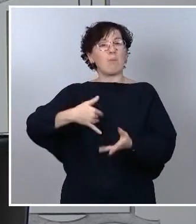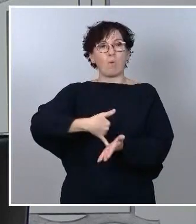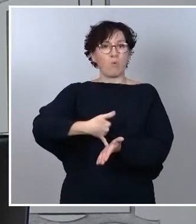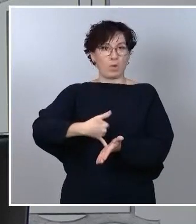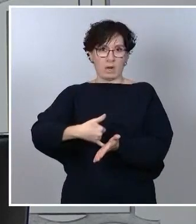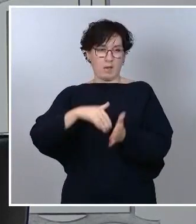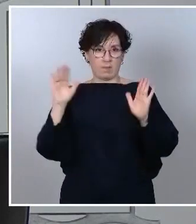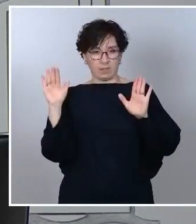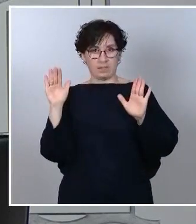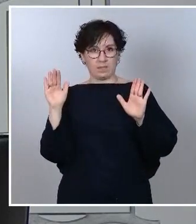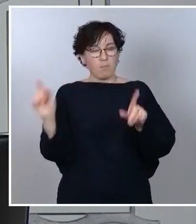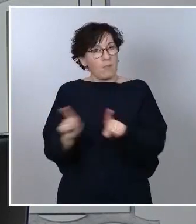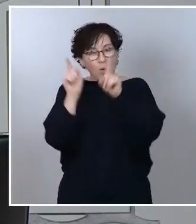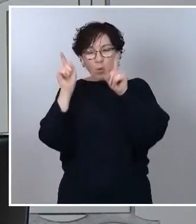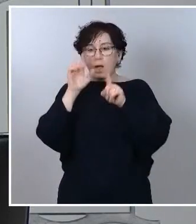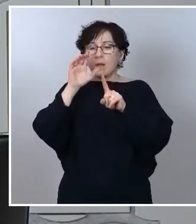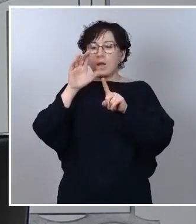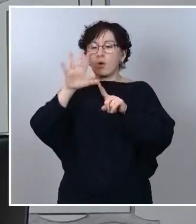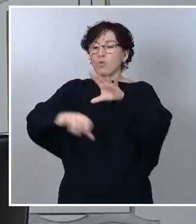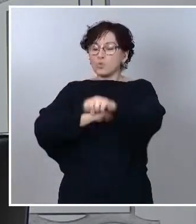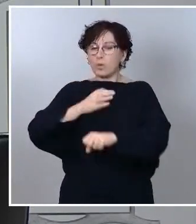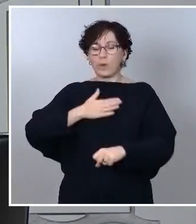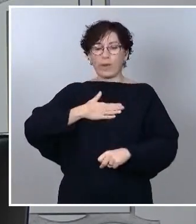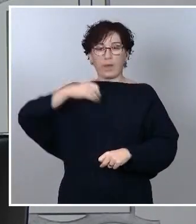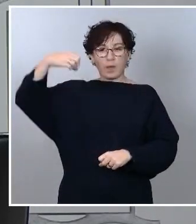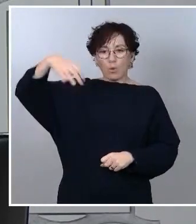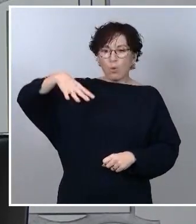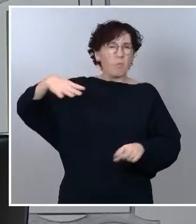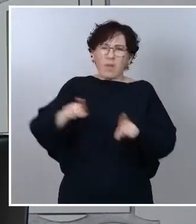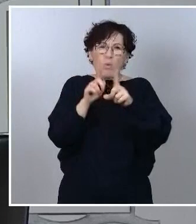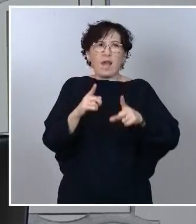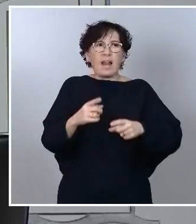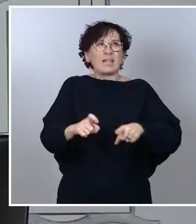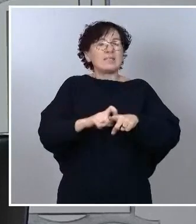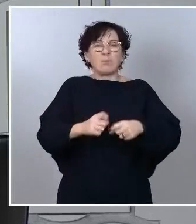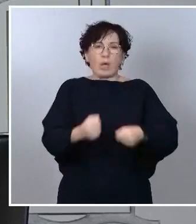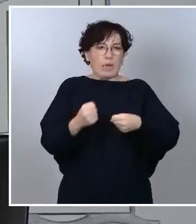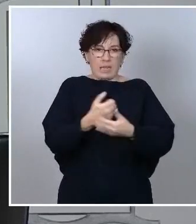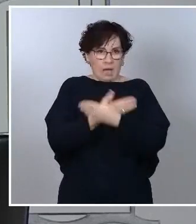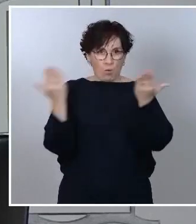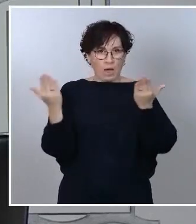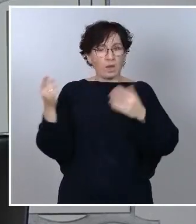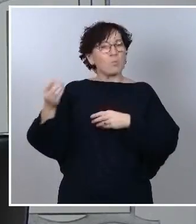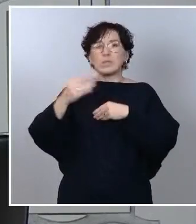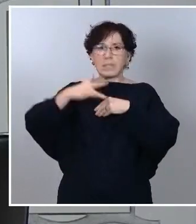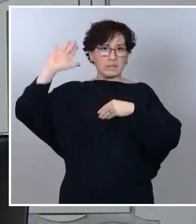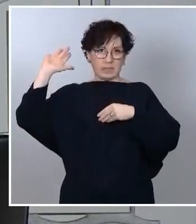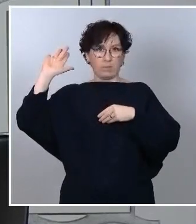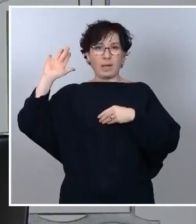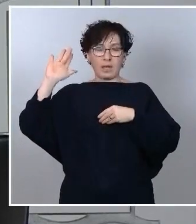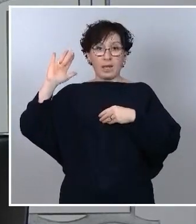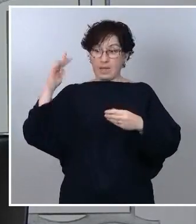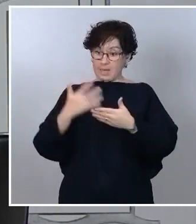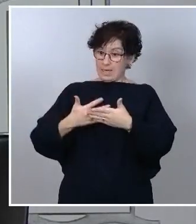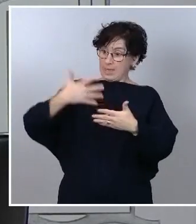electricidad o de cualquier otro tipo de fuente energética y de hecho se han promovido a lo largo de la vigencia del estado de